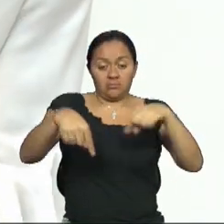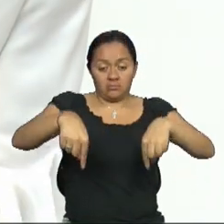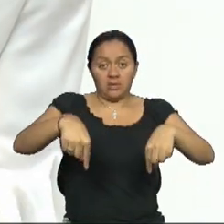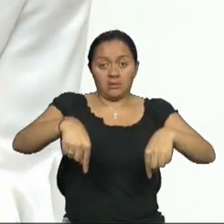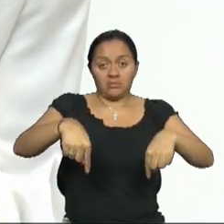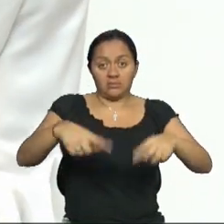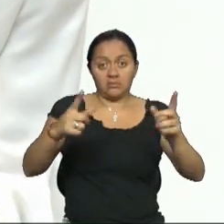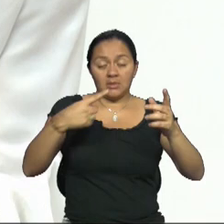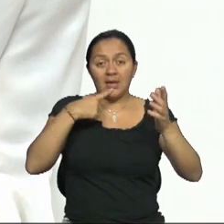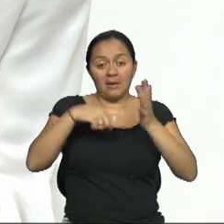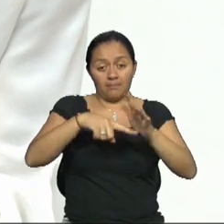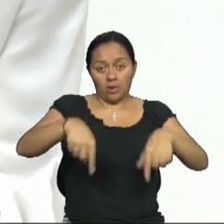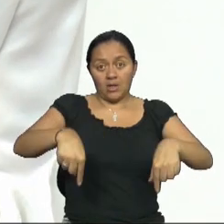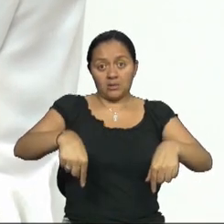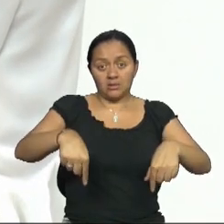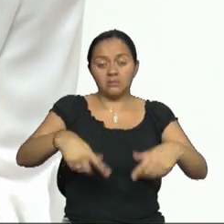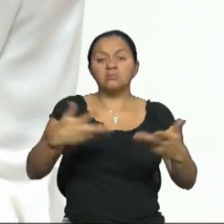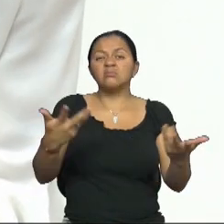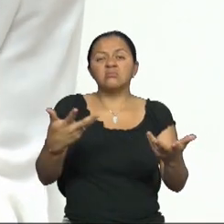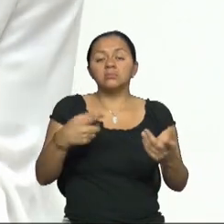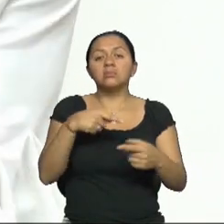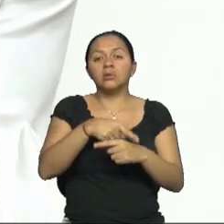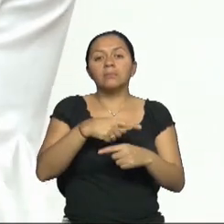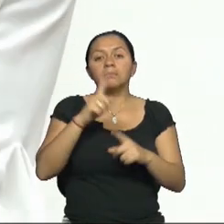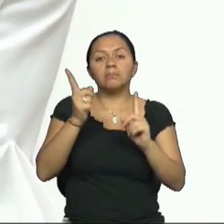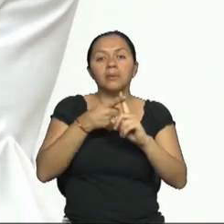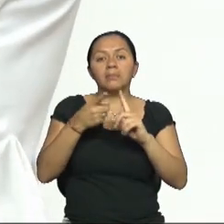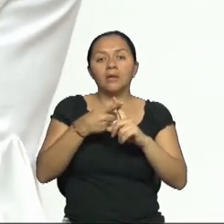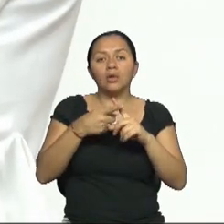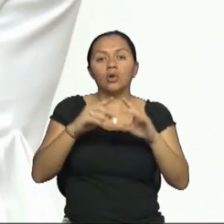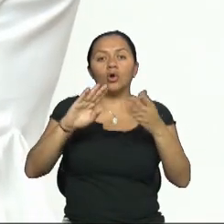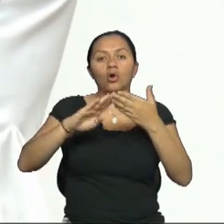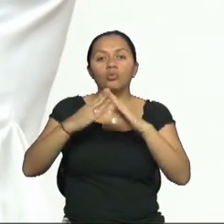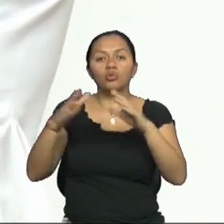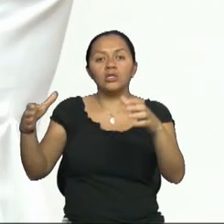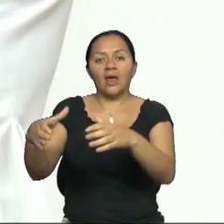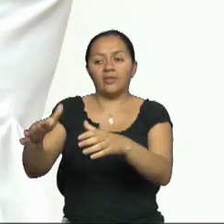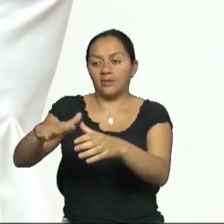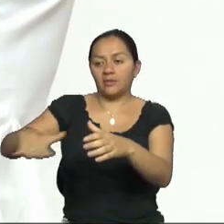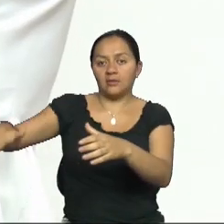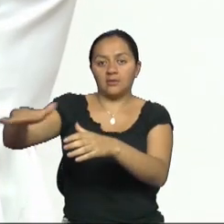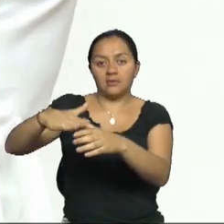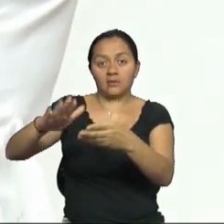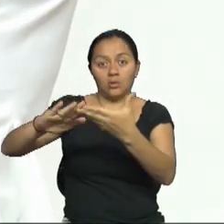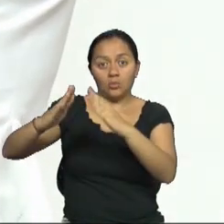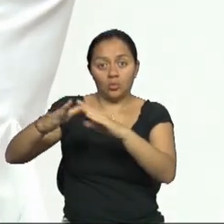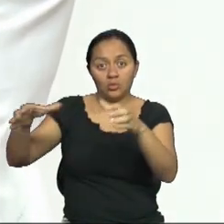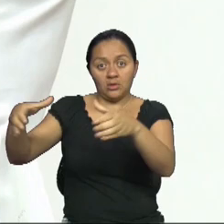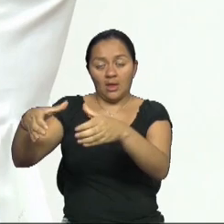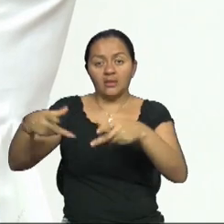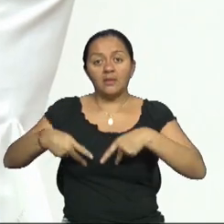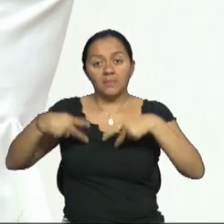Congreso, surgen de los consejos comunales, por ejemplo, los consejos comunales